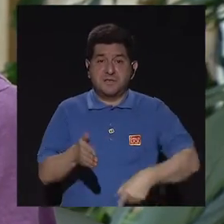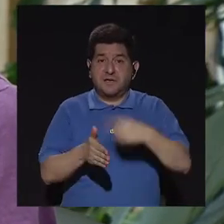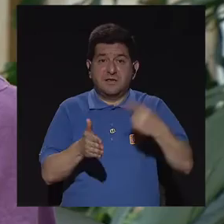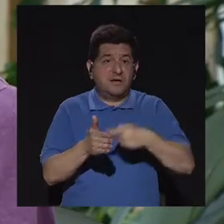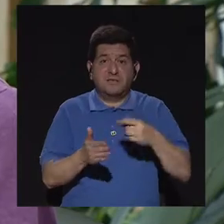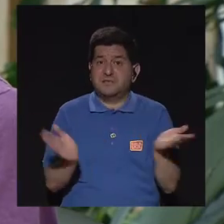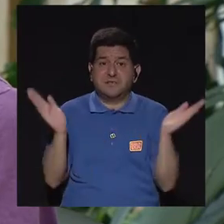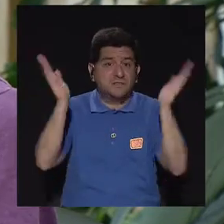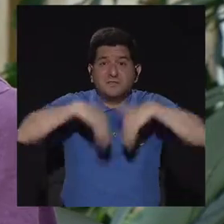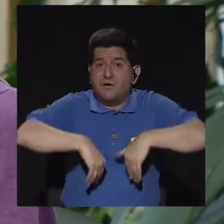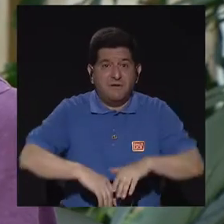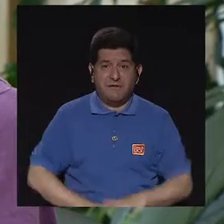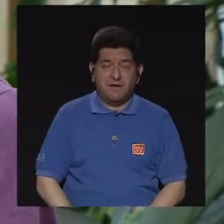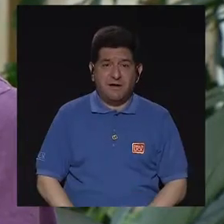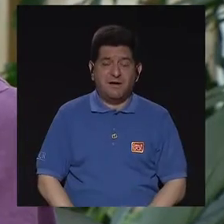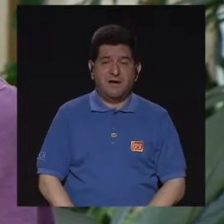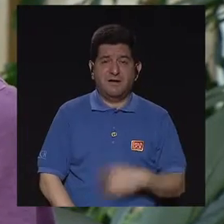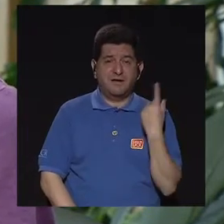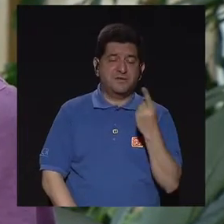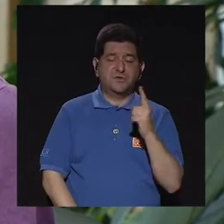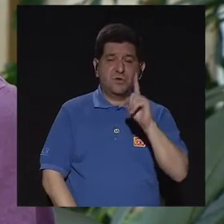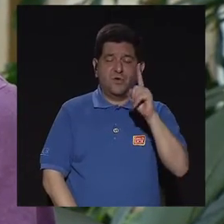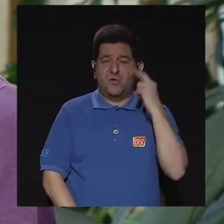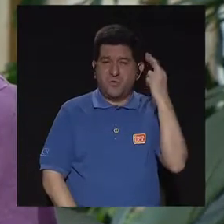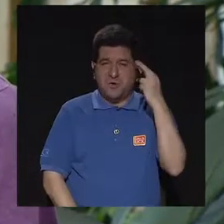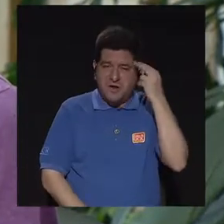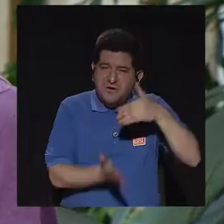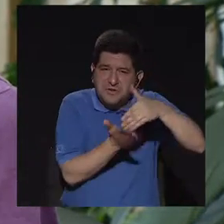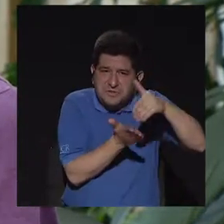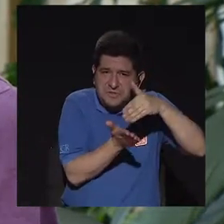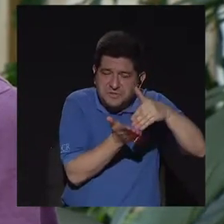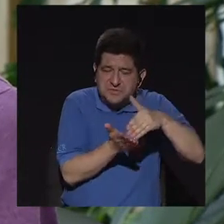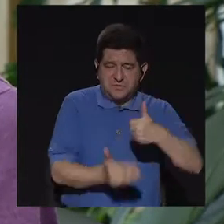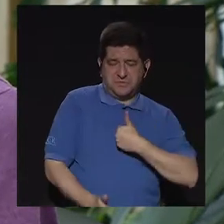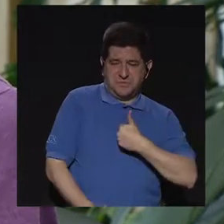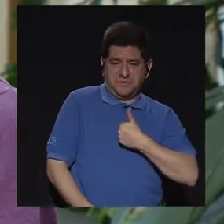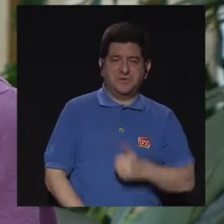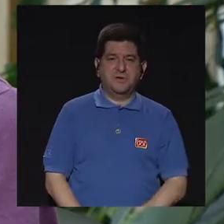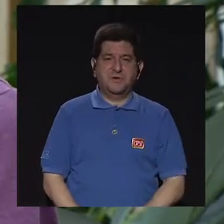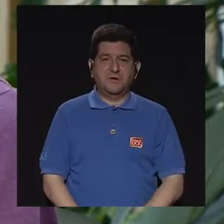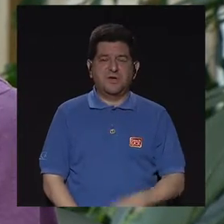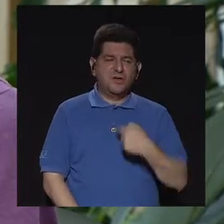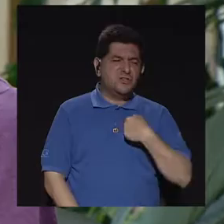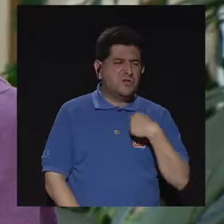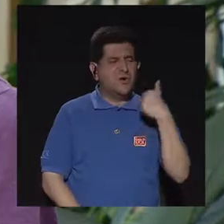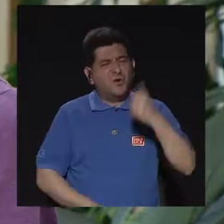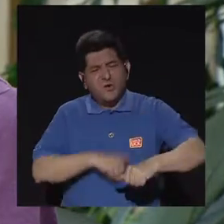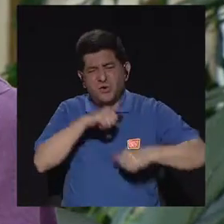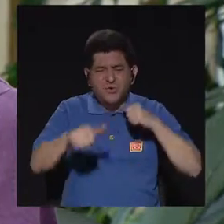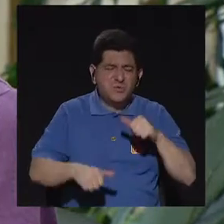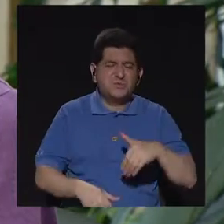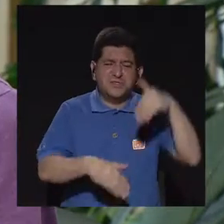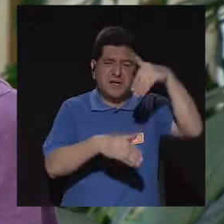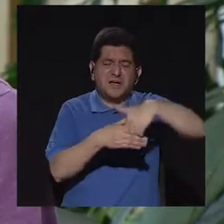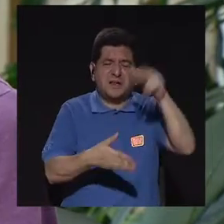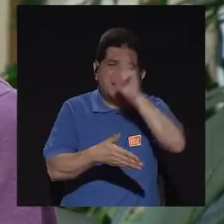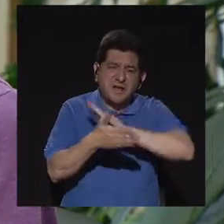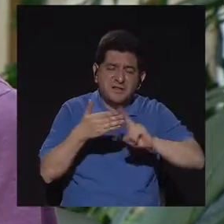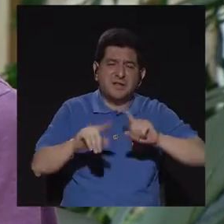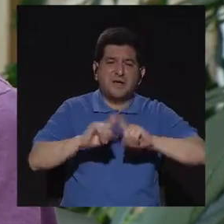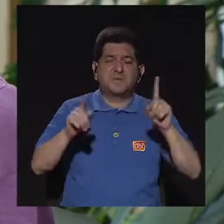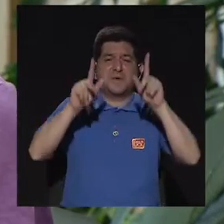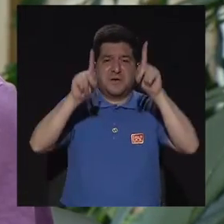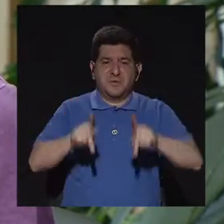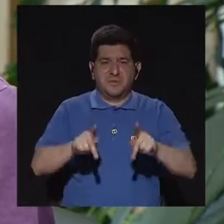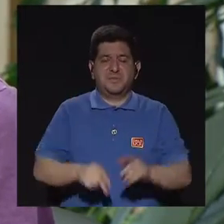veces ni existe, sino es como para justificarse ellos mismos. O también muchas veces es, ¿para qué me voy a esforzar yo para entrar en tal universidad si